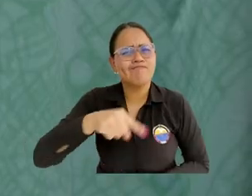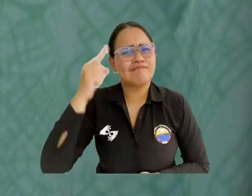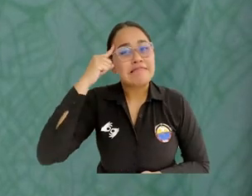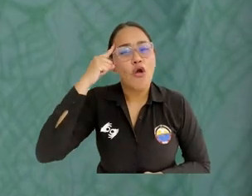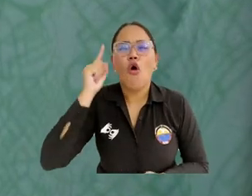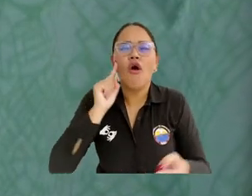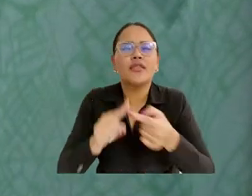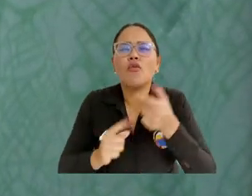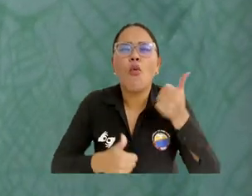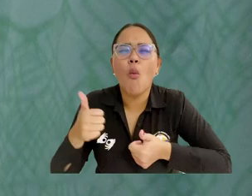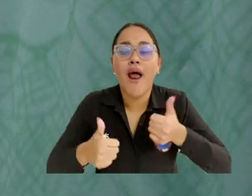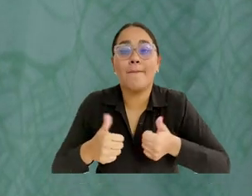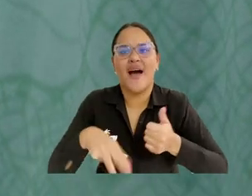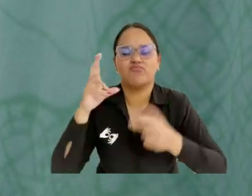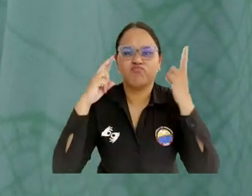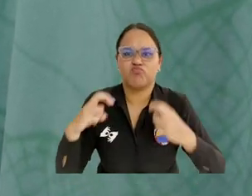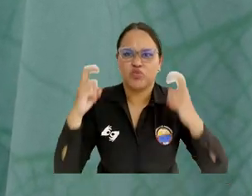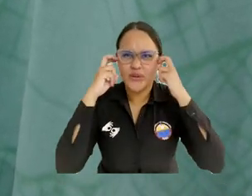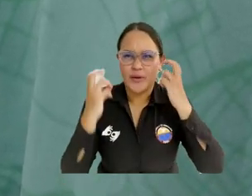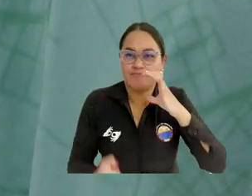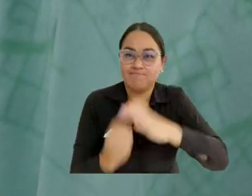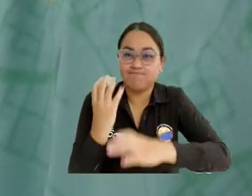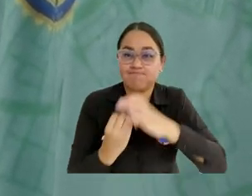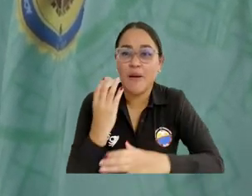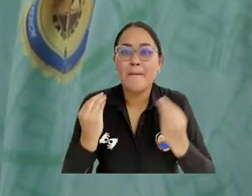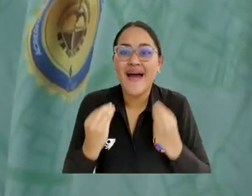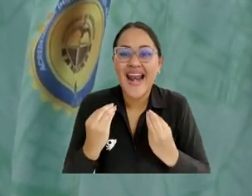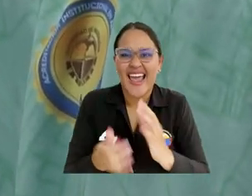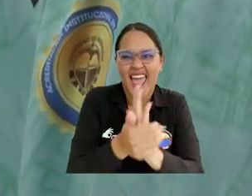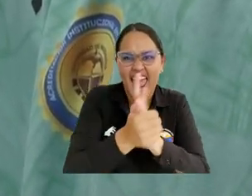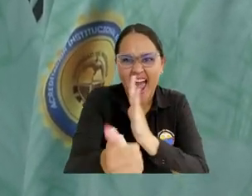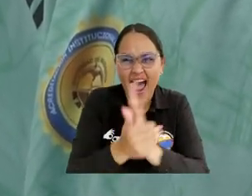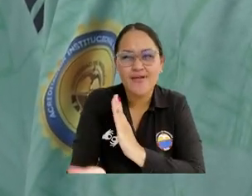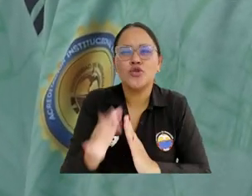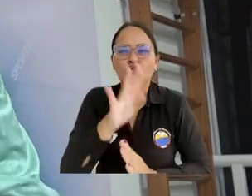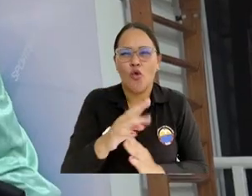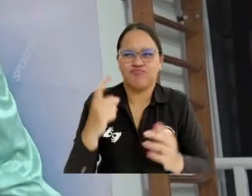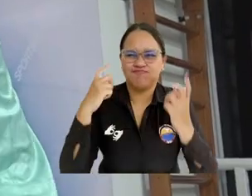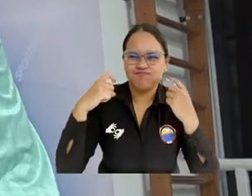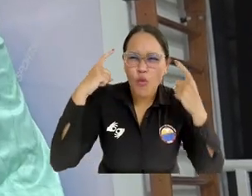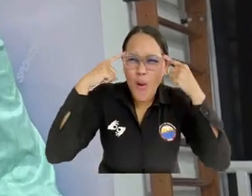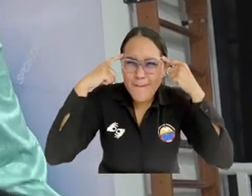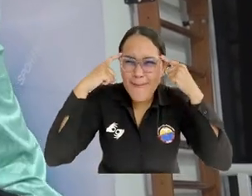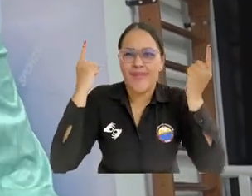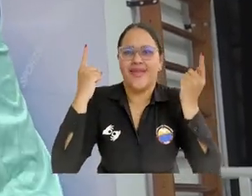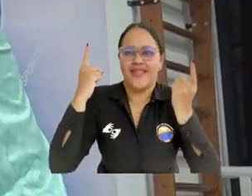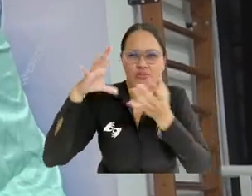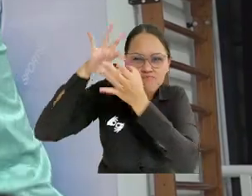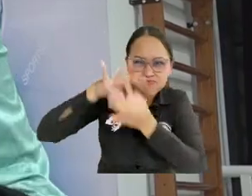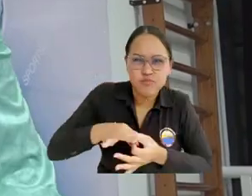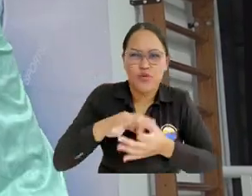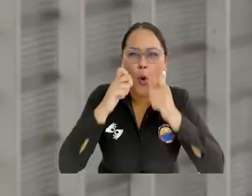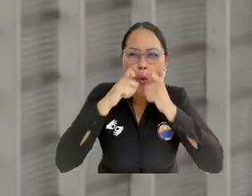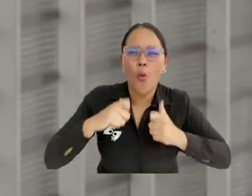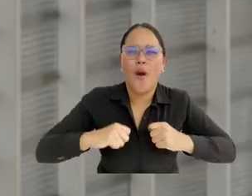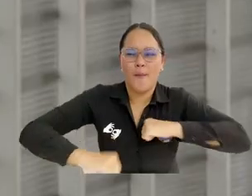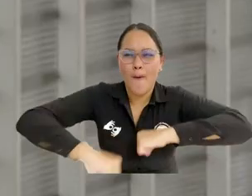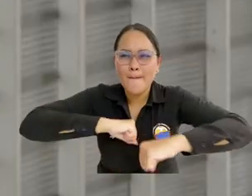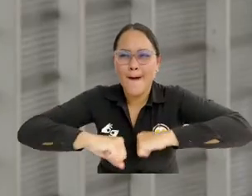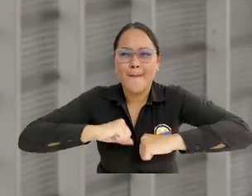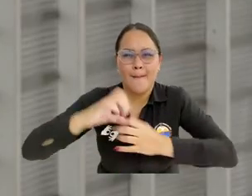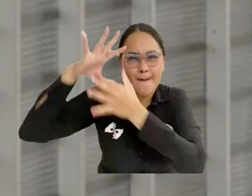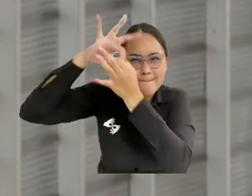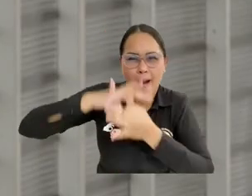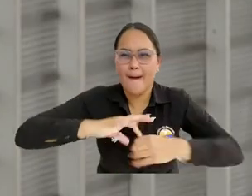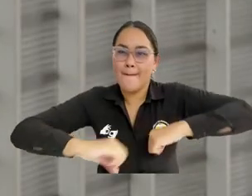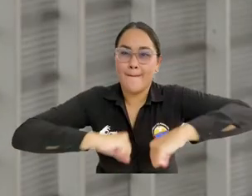La apuesta tiene que ser por crear conocimiento para que el talento, a través de la coordinación entre la mente y el cuerpo, sea